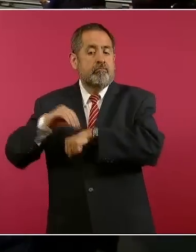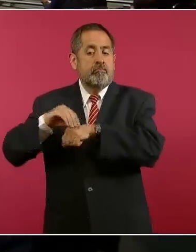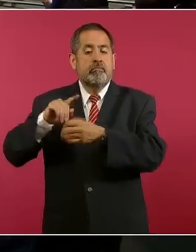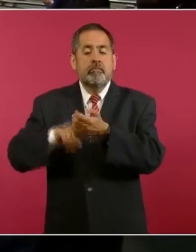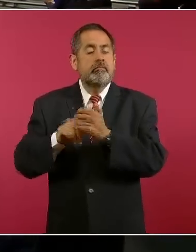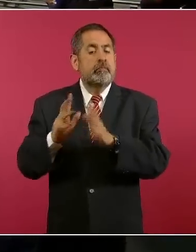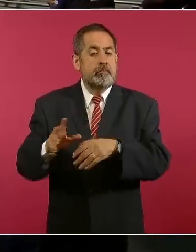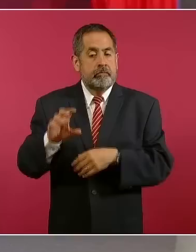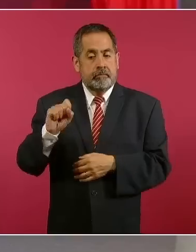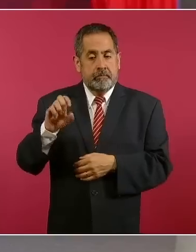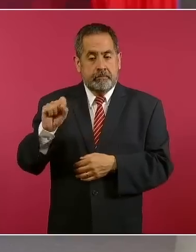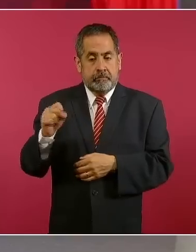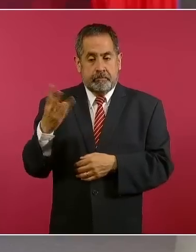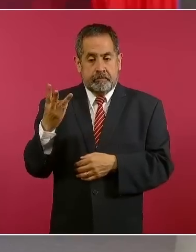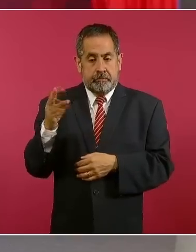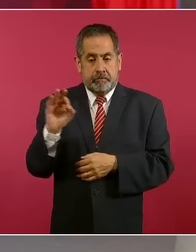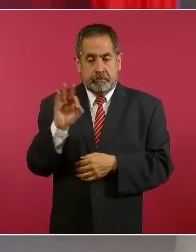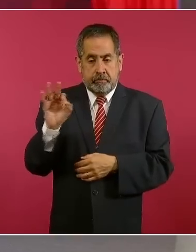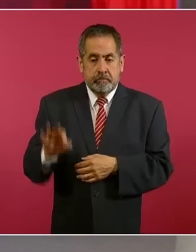63%